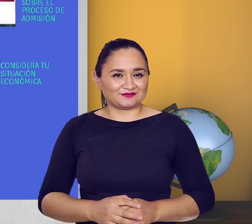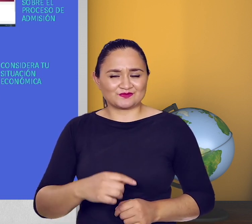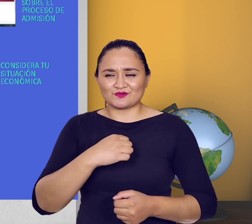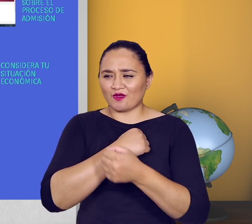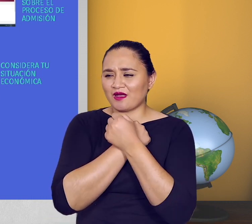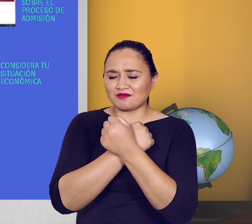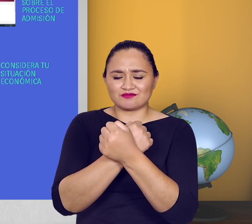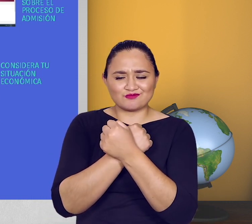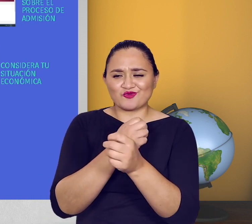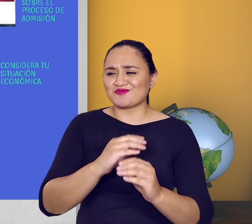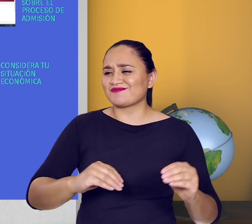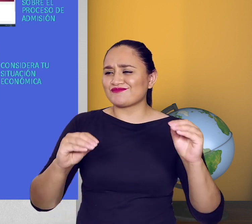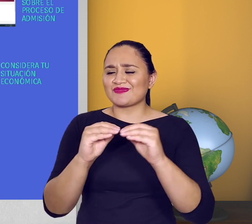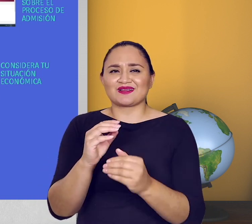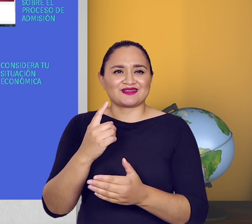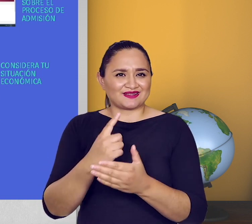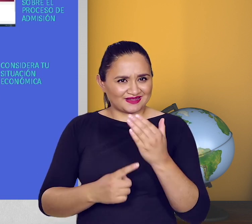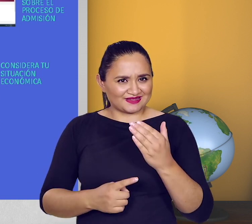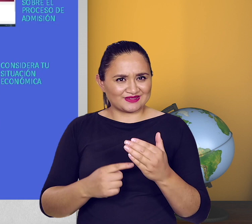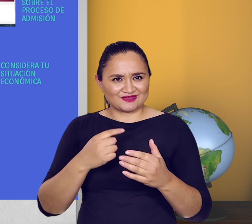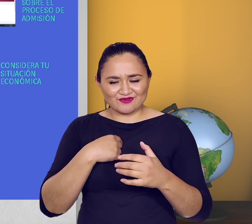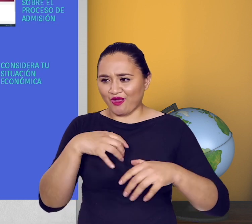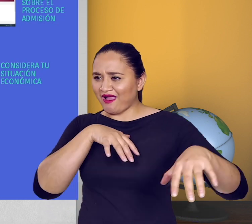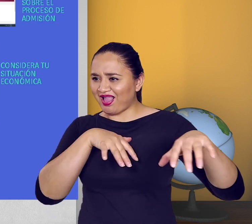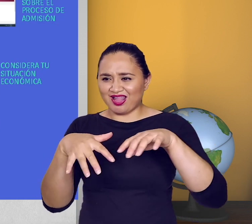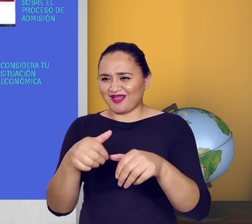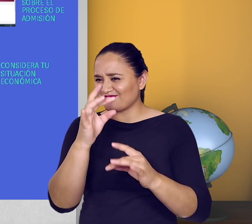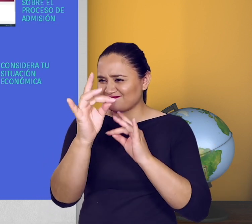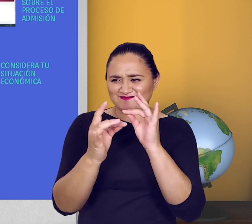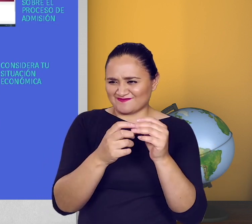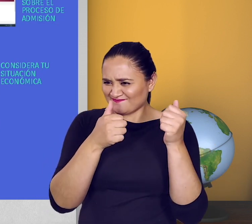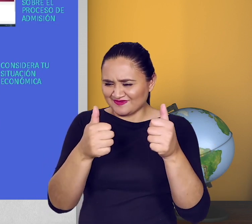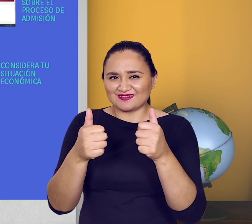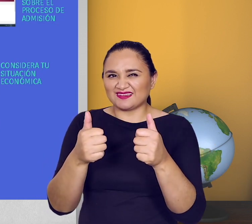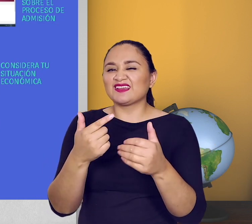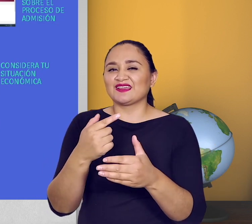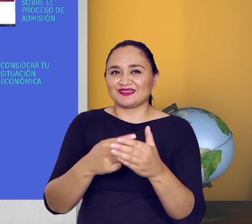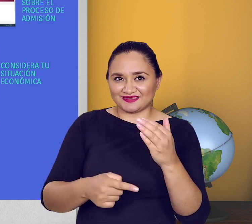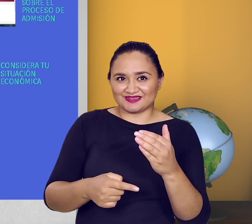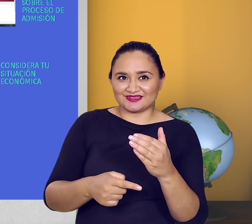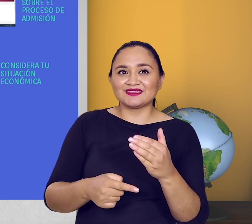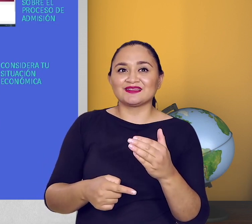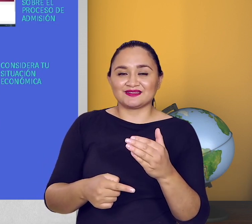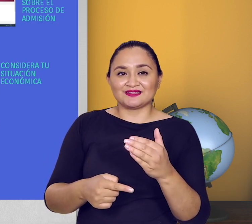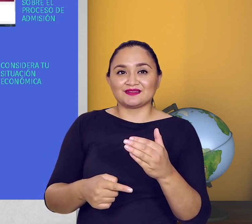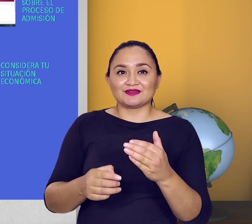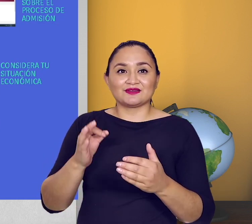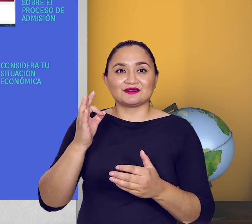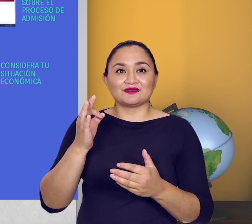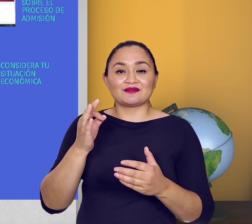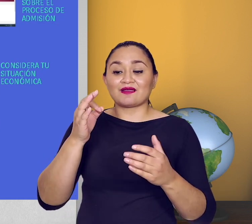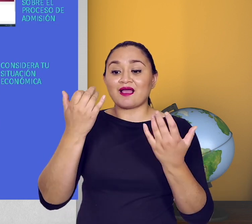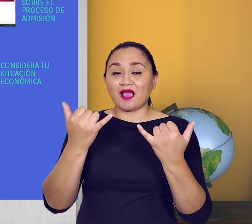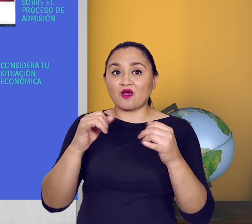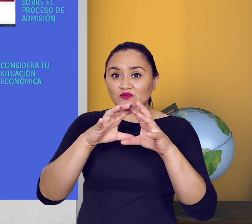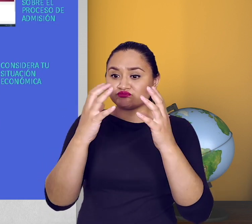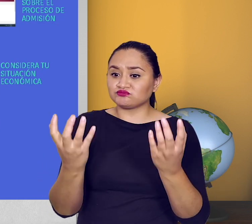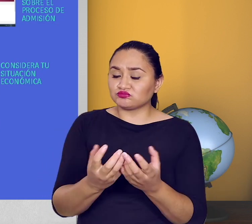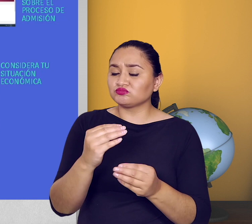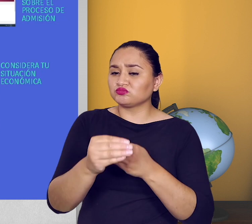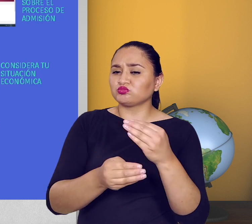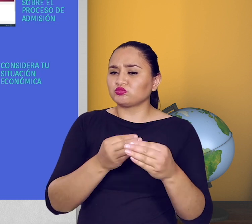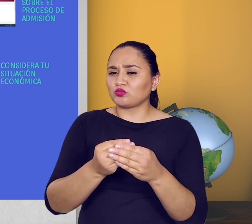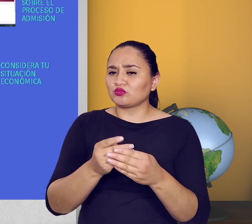que amas hacer que soy muy bueno haciendo el mundo un entorno de que profesiones necesitan